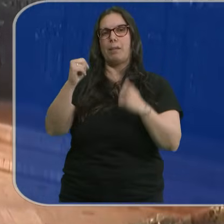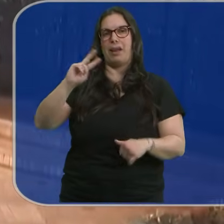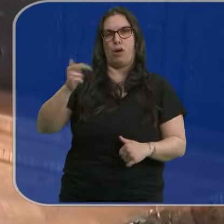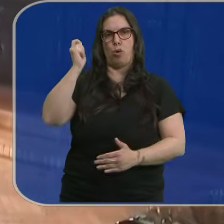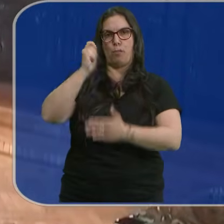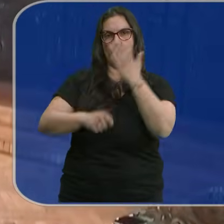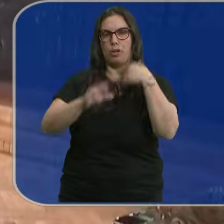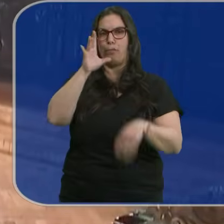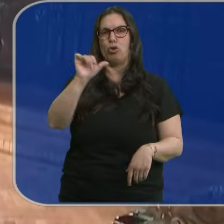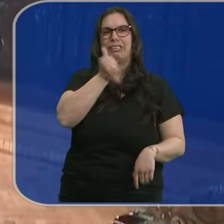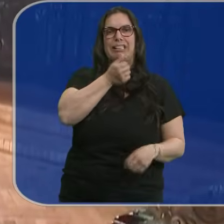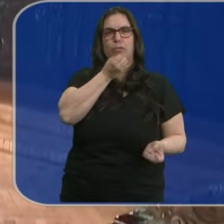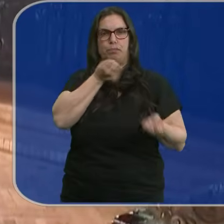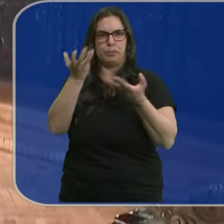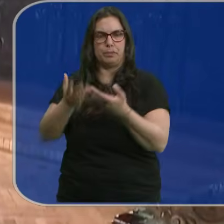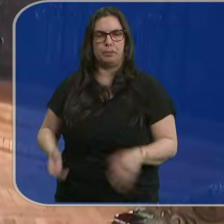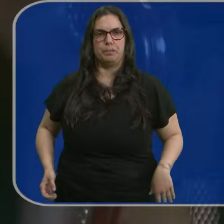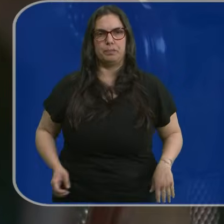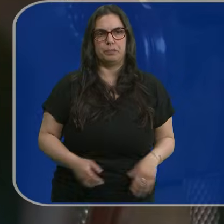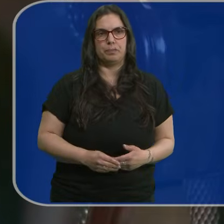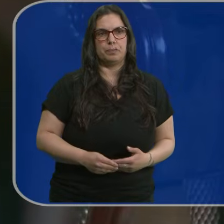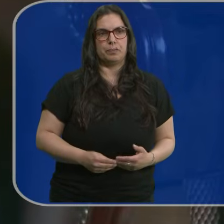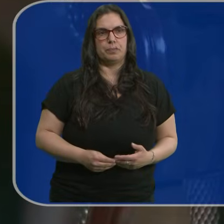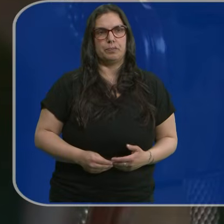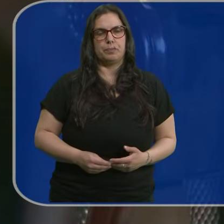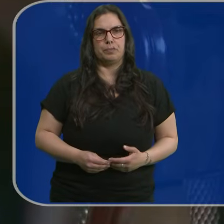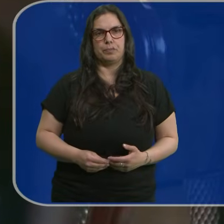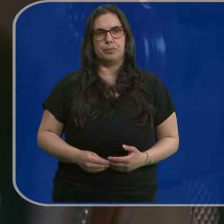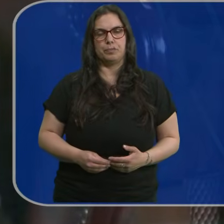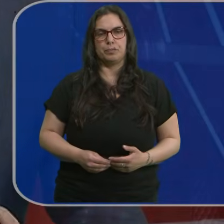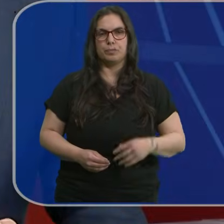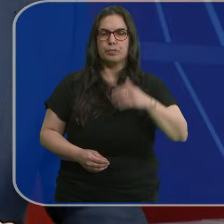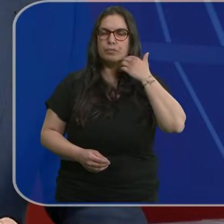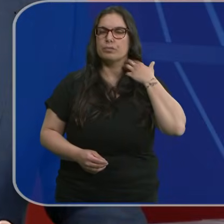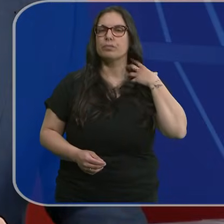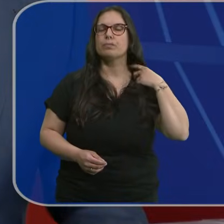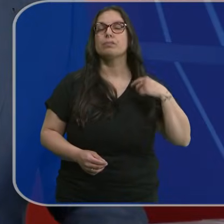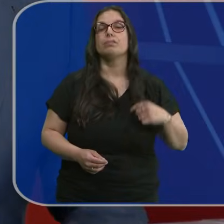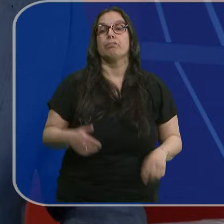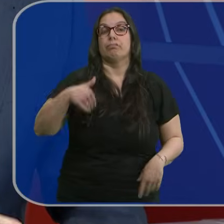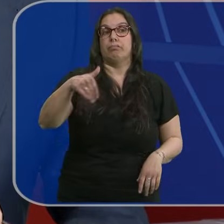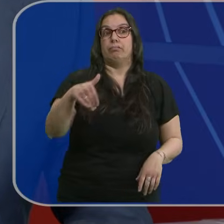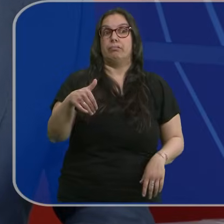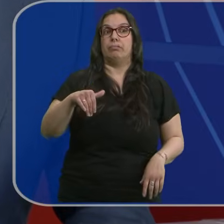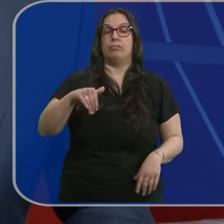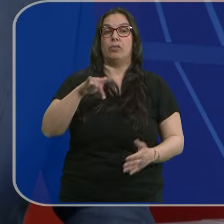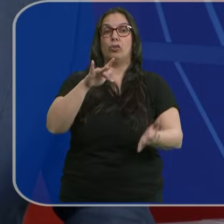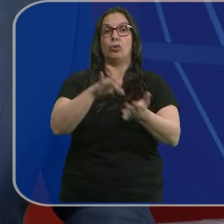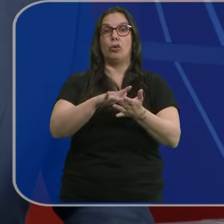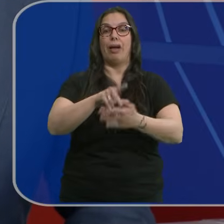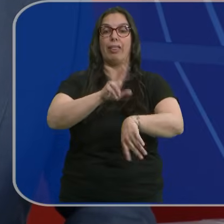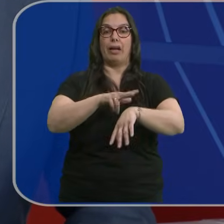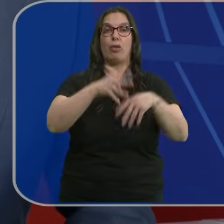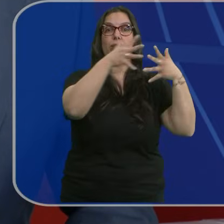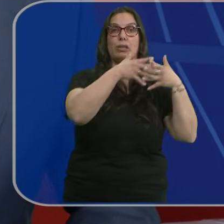euros de multa por revelación de secretos. No voy a contestar a las preguntas de ninguna. Faltan ya menos de 24 horas para que las delegaciones